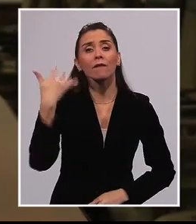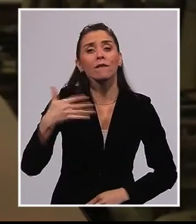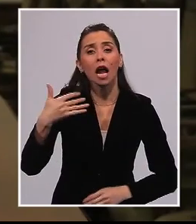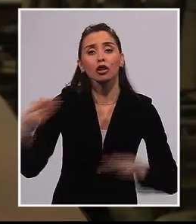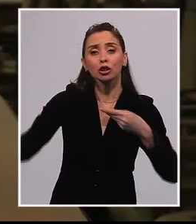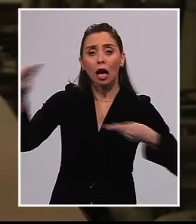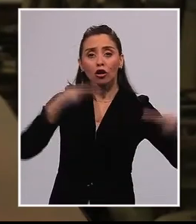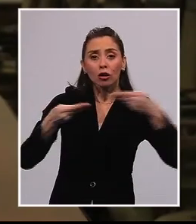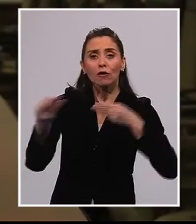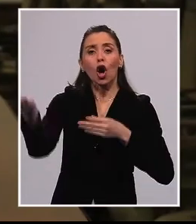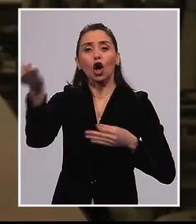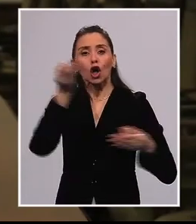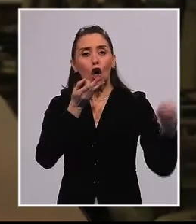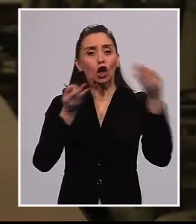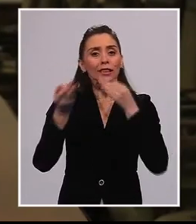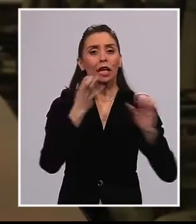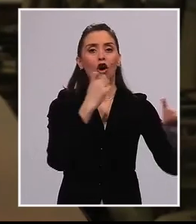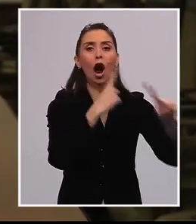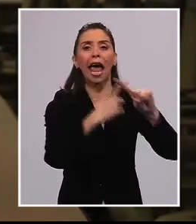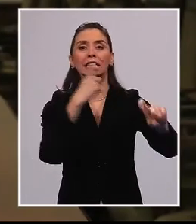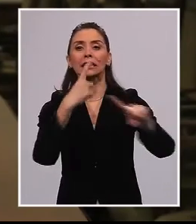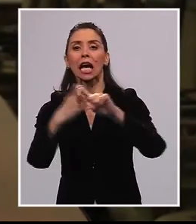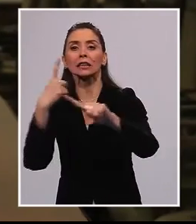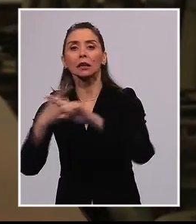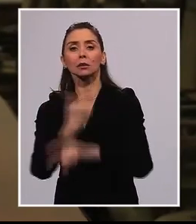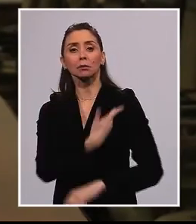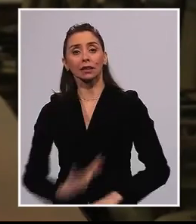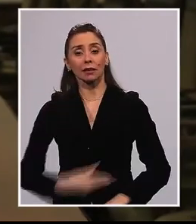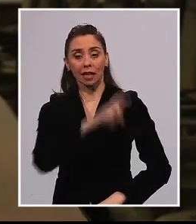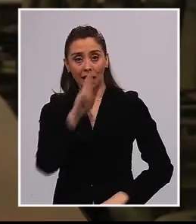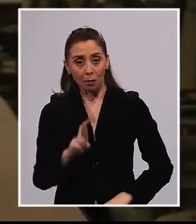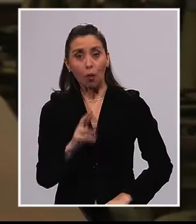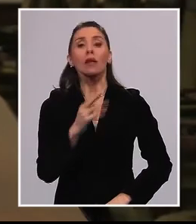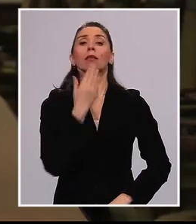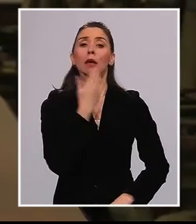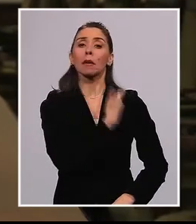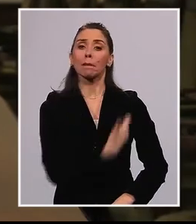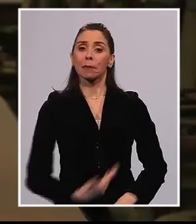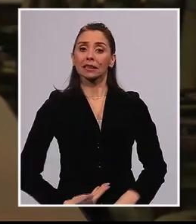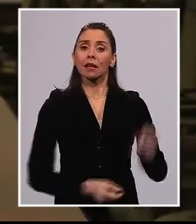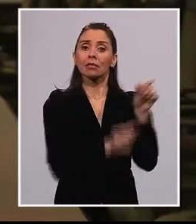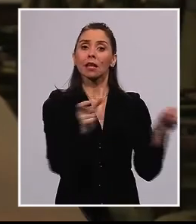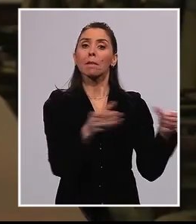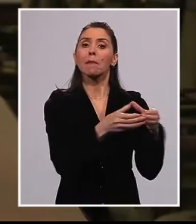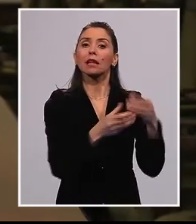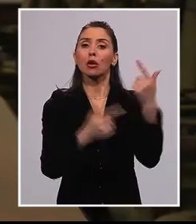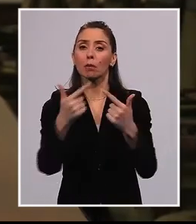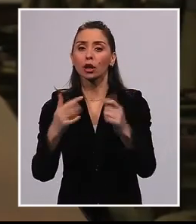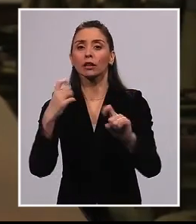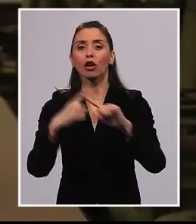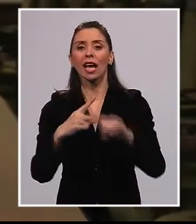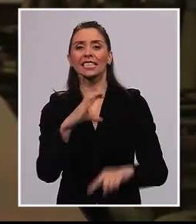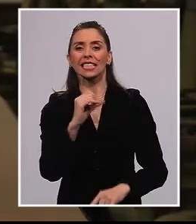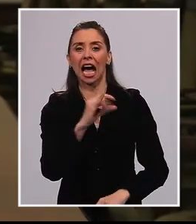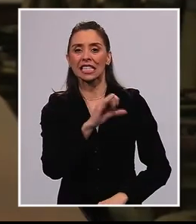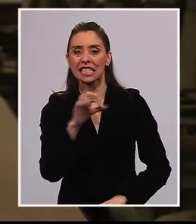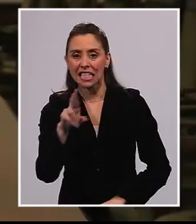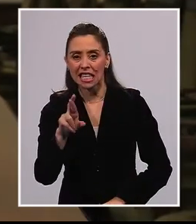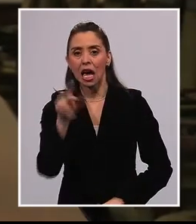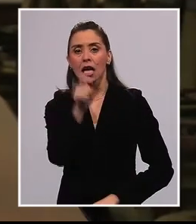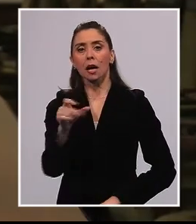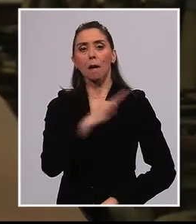contribución y consejo de los ex presidentes de la república los presidentes de los partidos políticos ex cancilleres